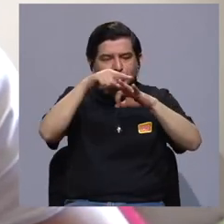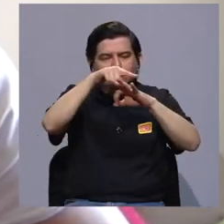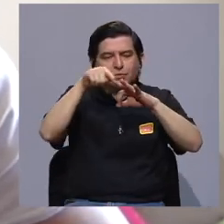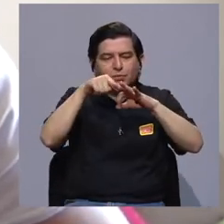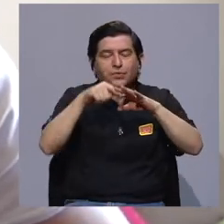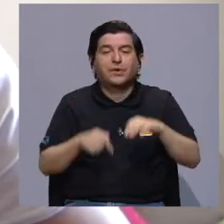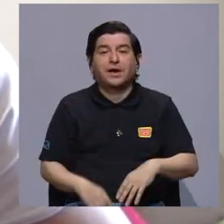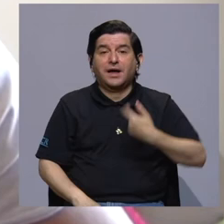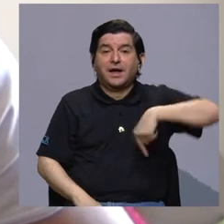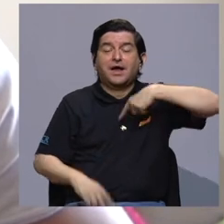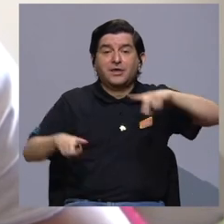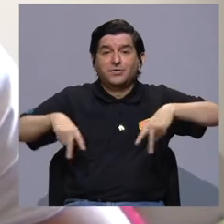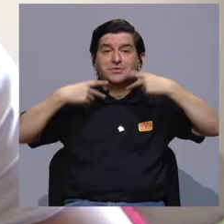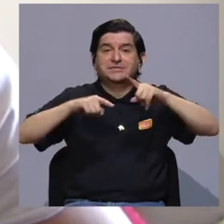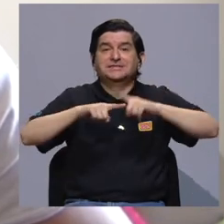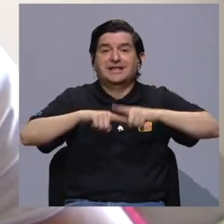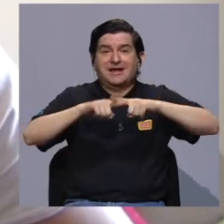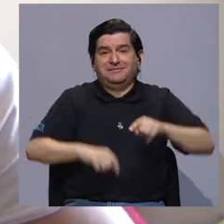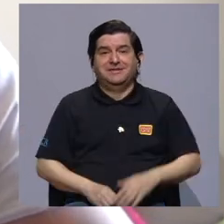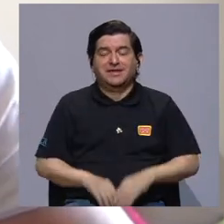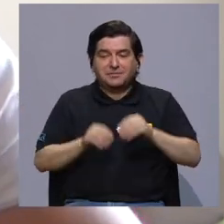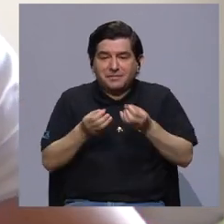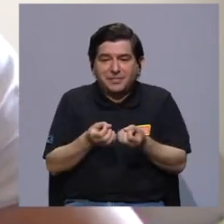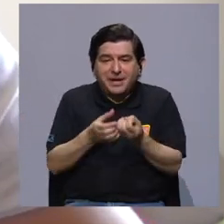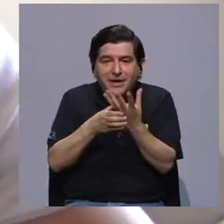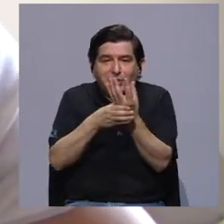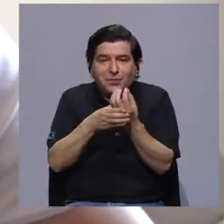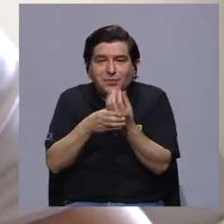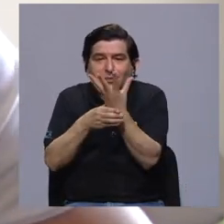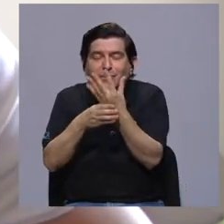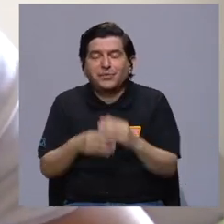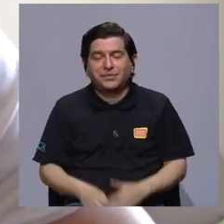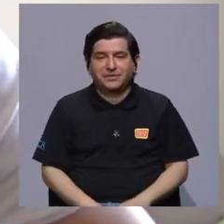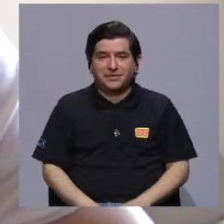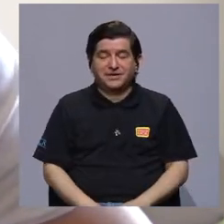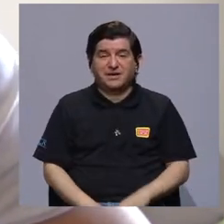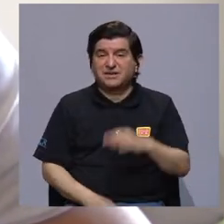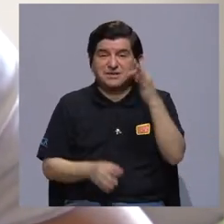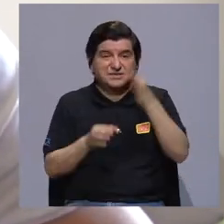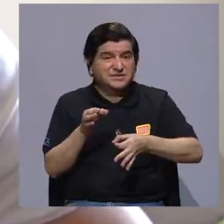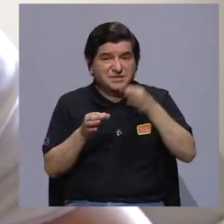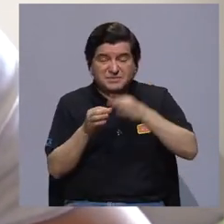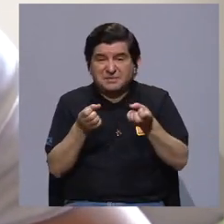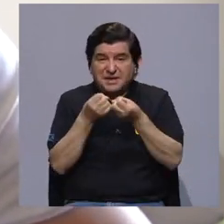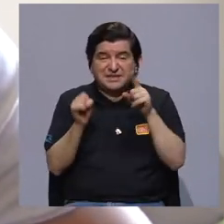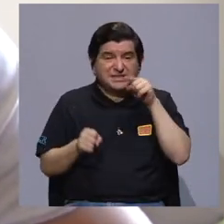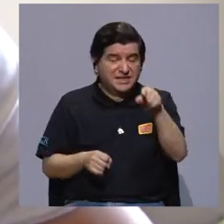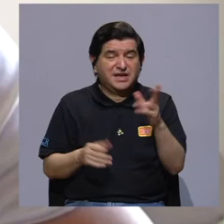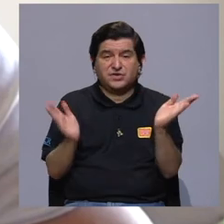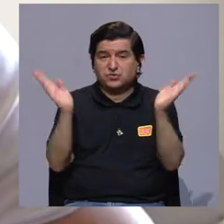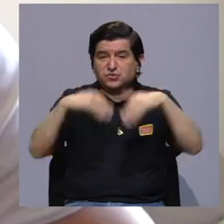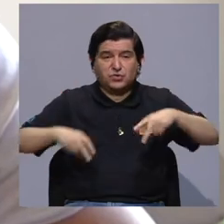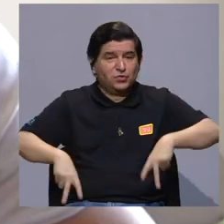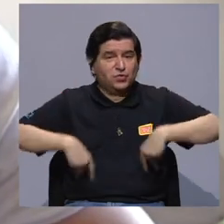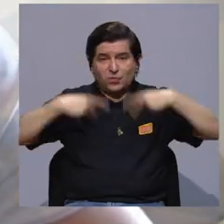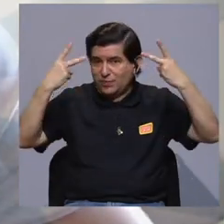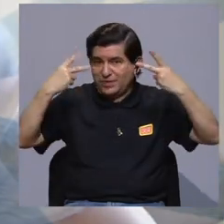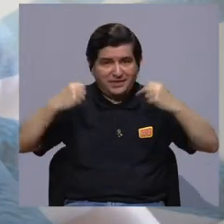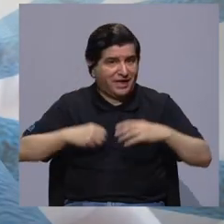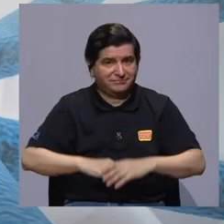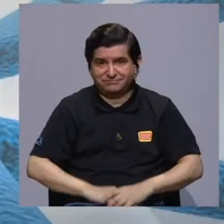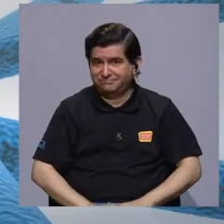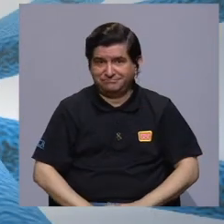de todos nosotros, ¿verdad? Depende en eso. Si no hay polinización, pues simplemente no hay vida,